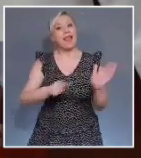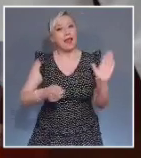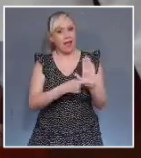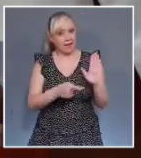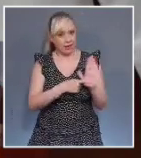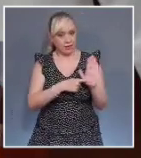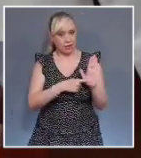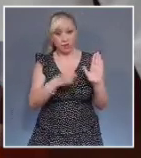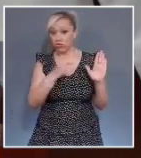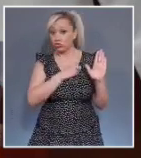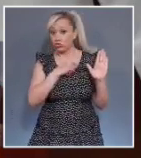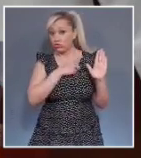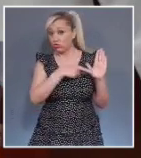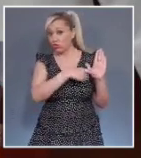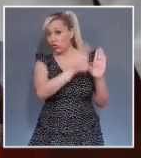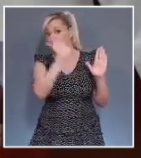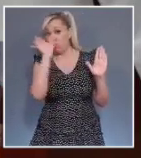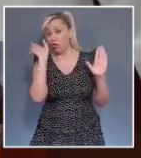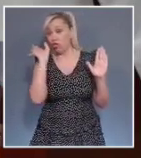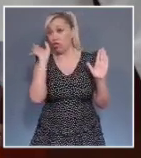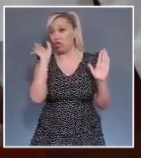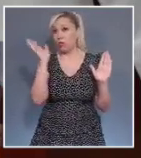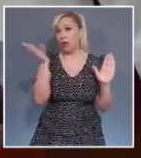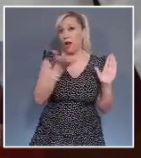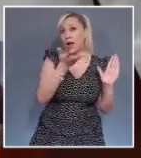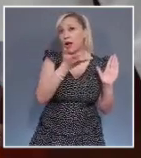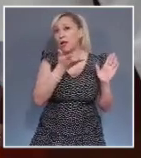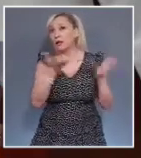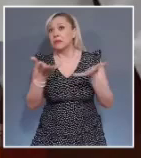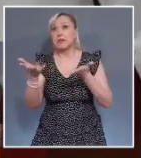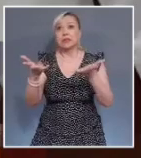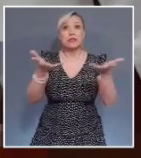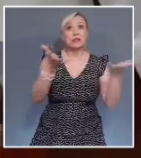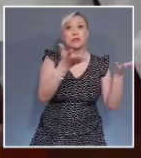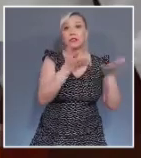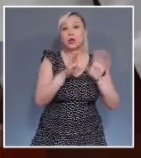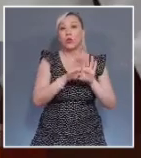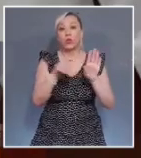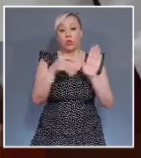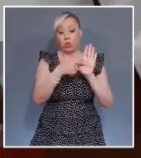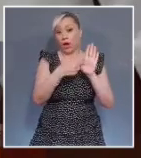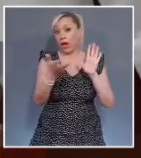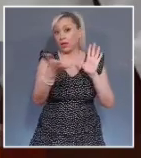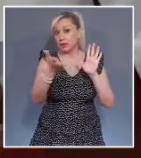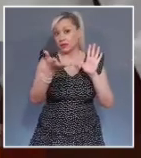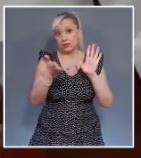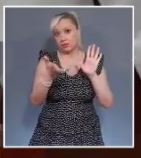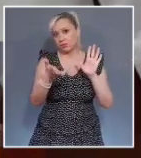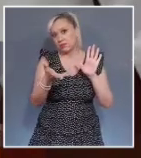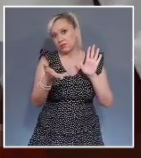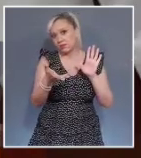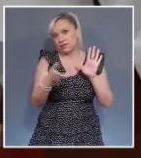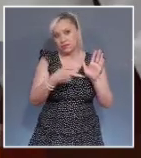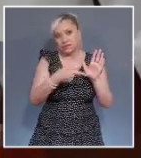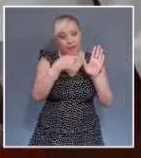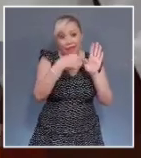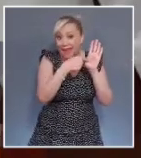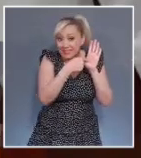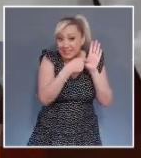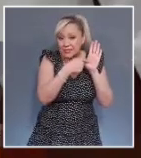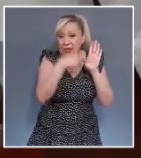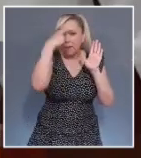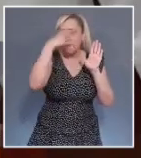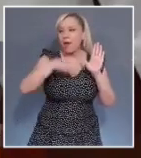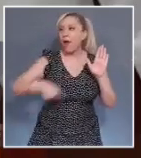Es un instrumento en manos de las personas que pueden hacer de él un mecanismo de transformación y